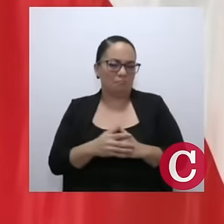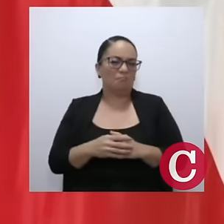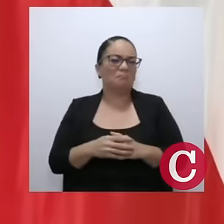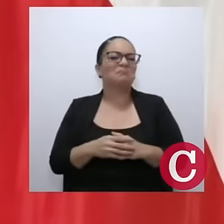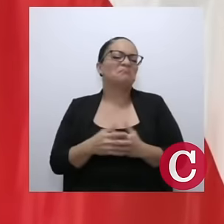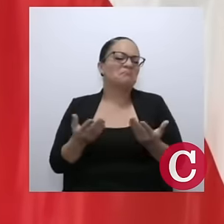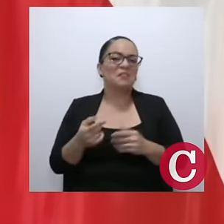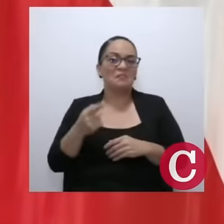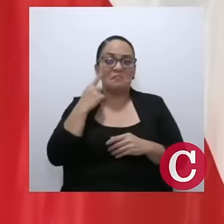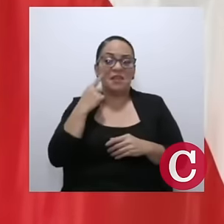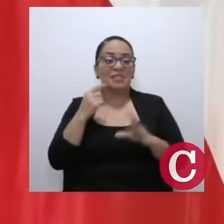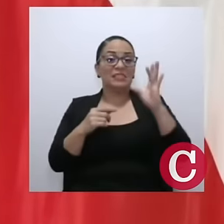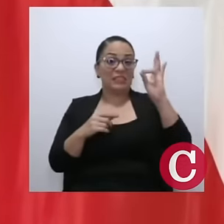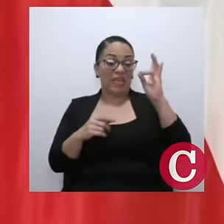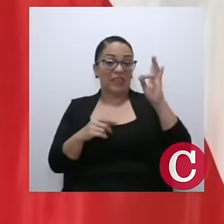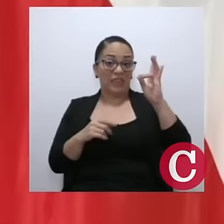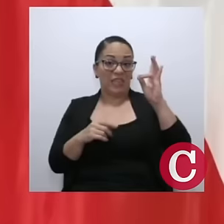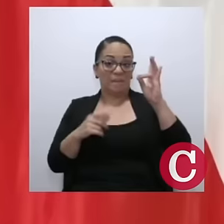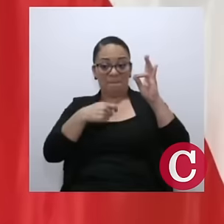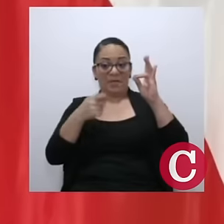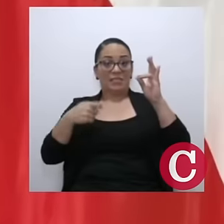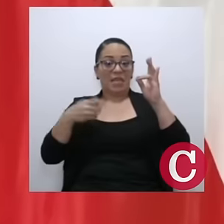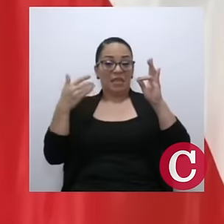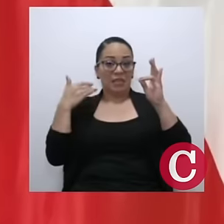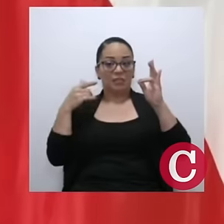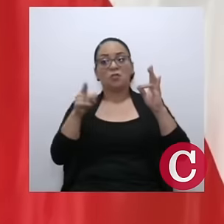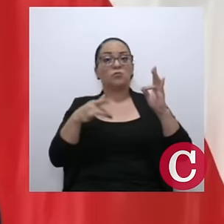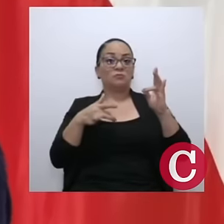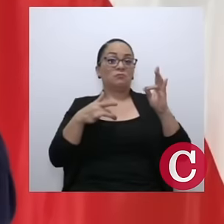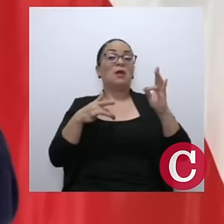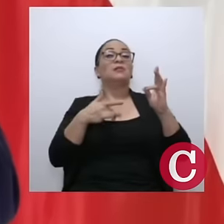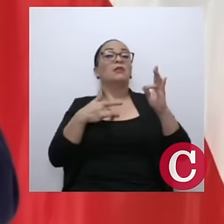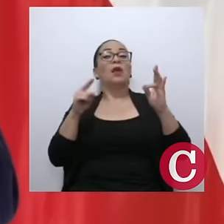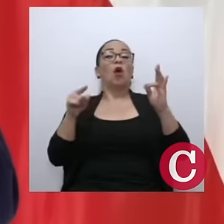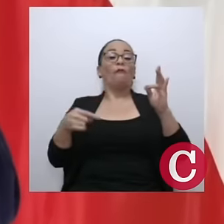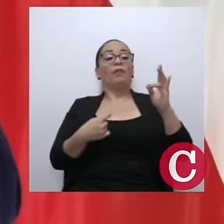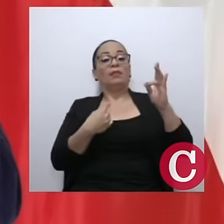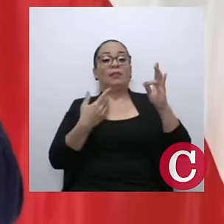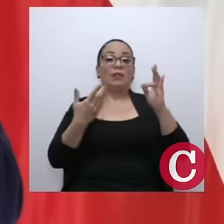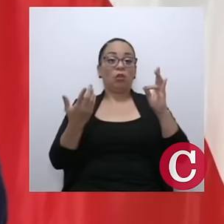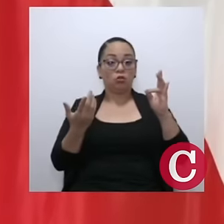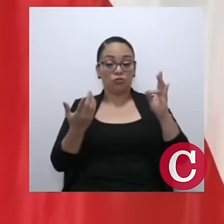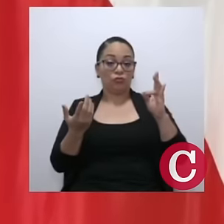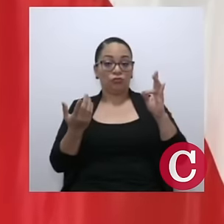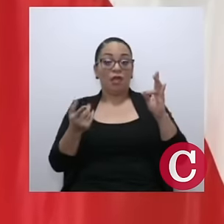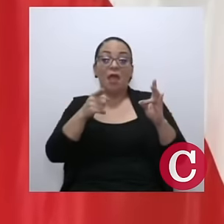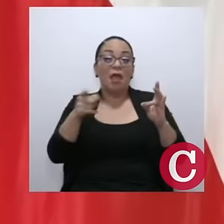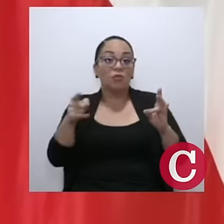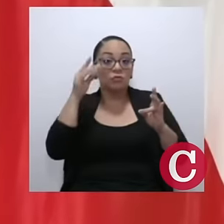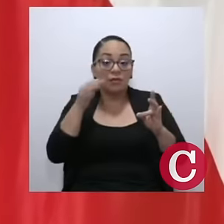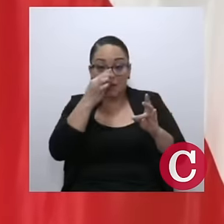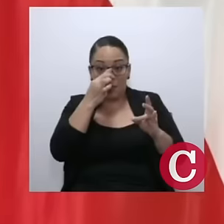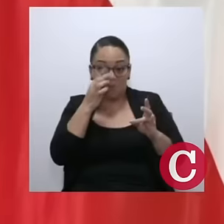Estos 7 presidentes se ofenden, se dan por aludidos. Cuando